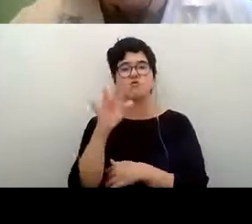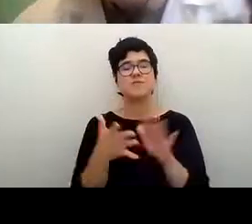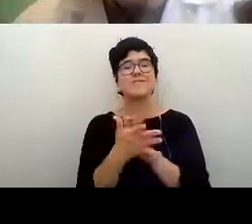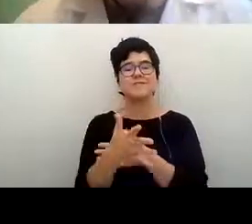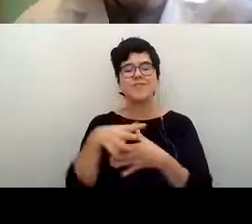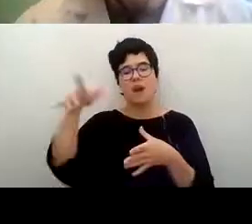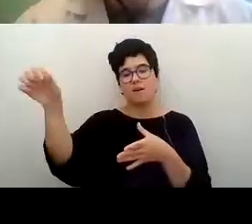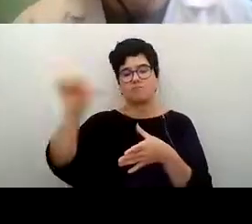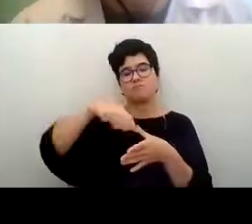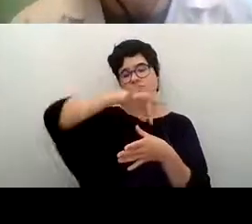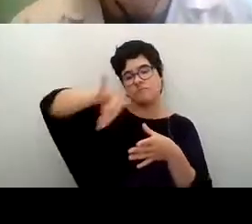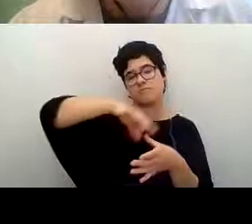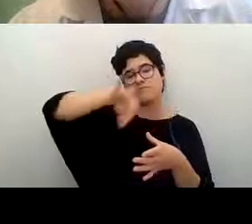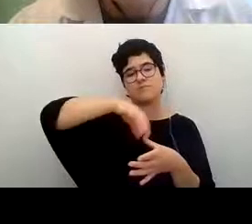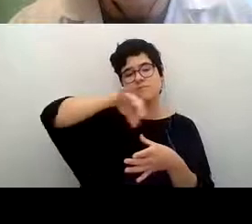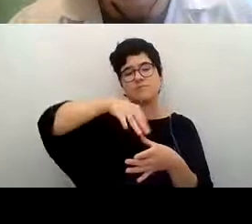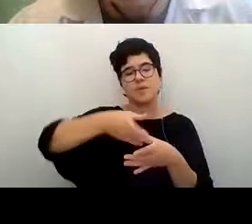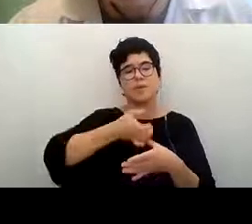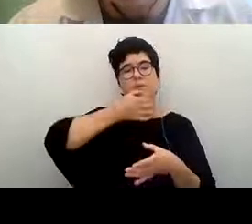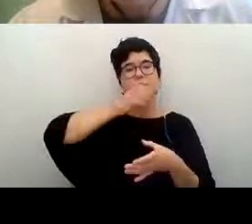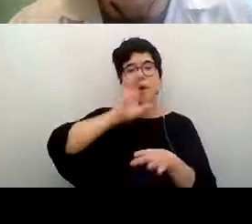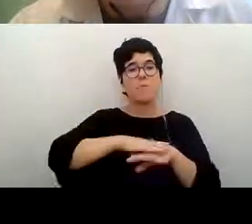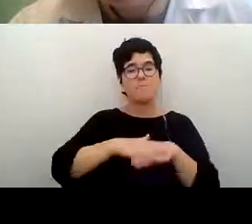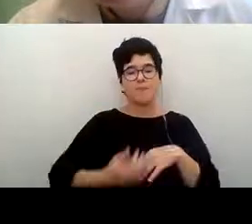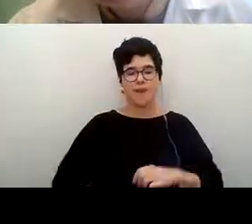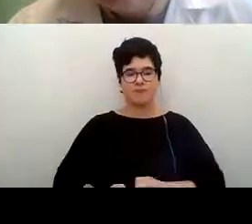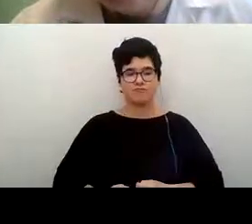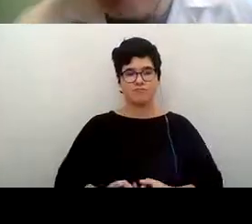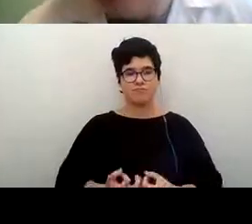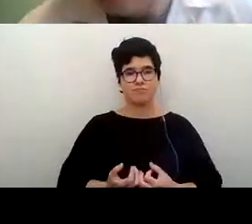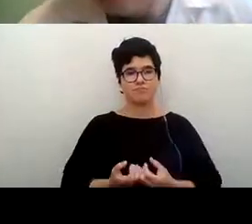que florezcan, entre comillas, las bacterias